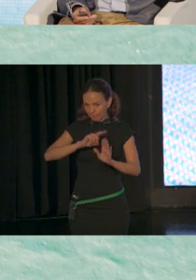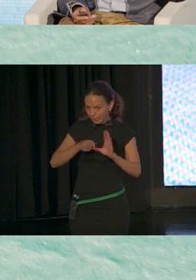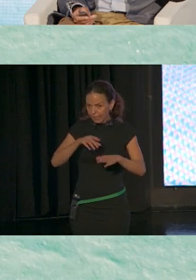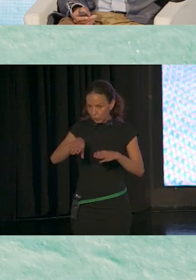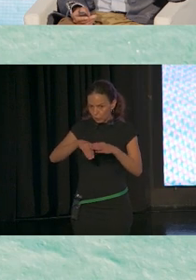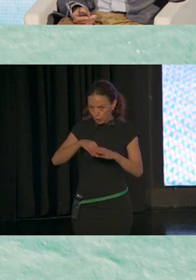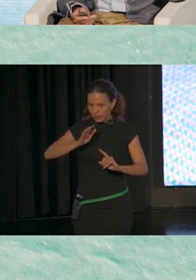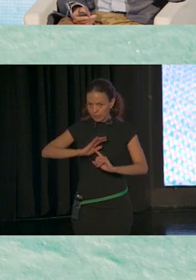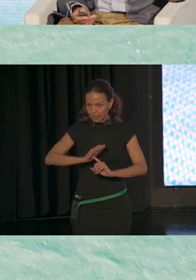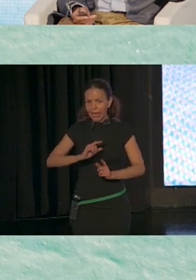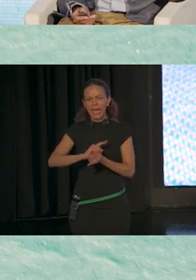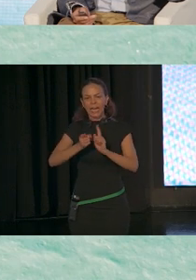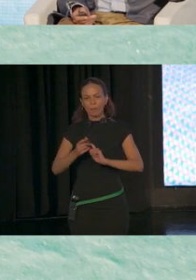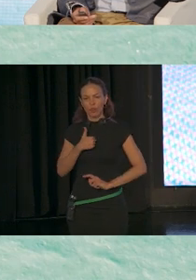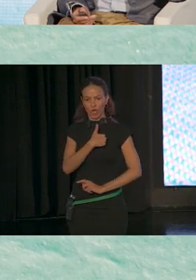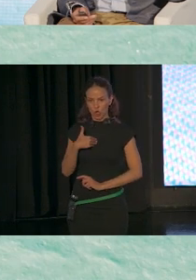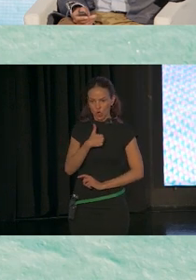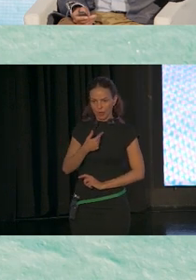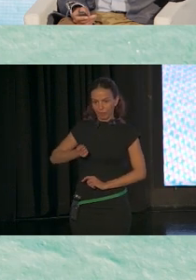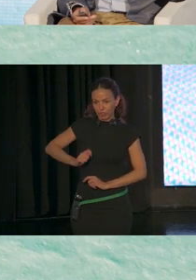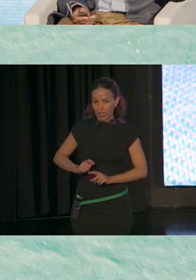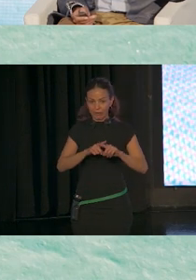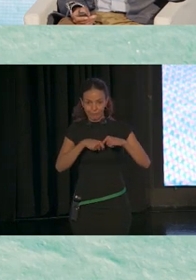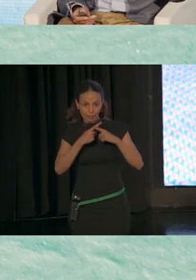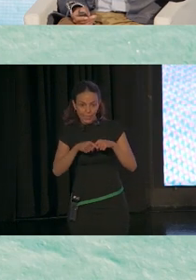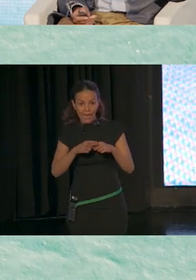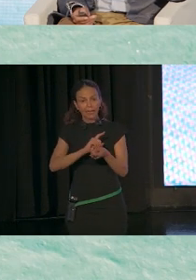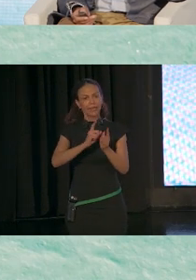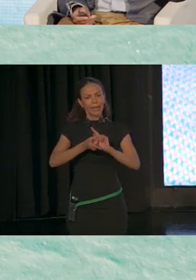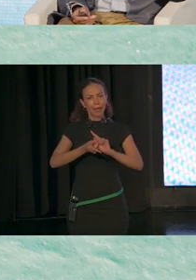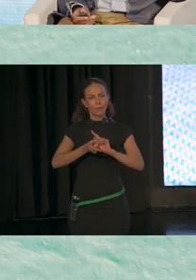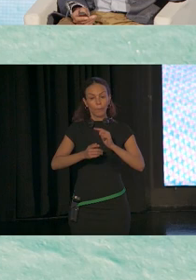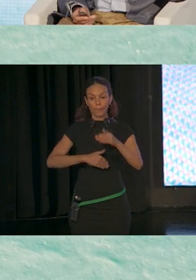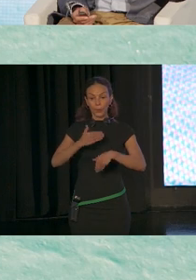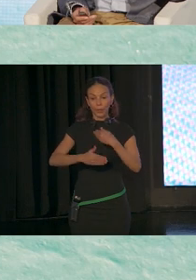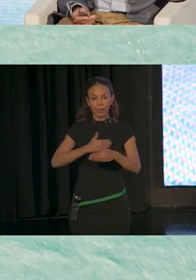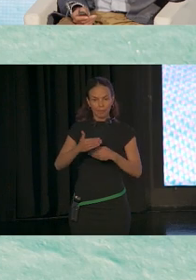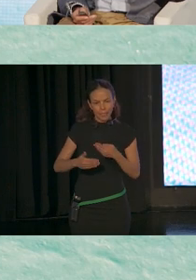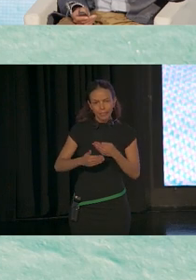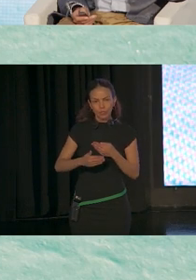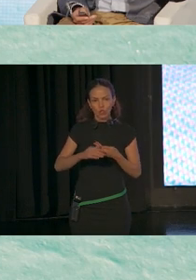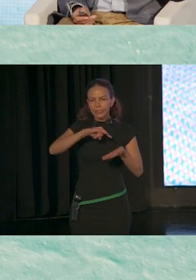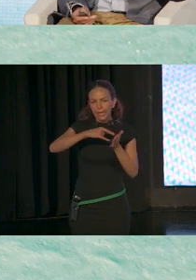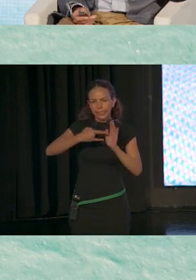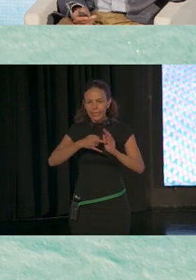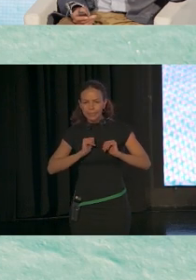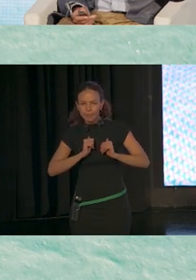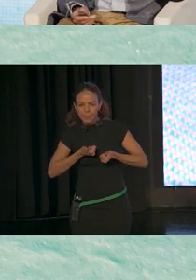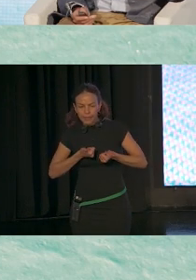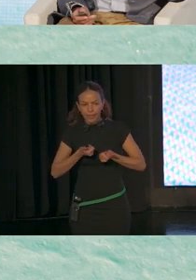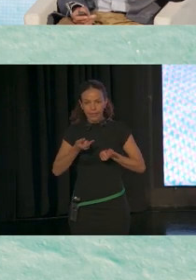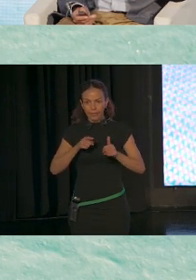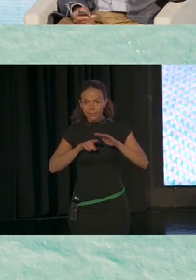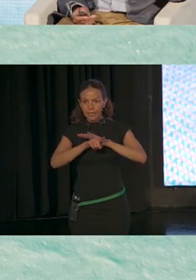Castilla-La Mancha, cambio de roles de profesionales y familiares, cambios en los procedimientos y prácticas que se ponen en marcha, desarrollo